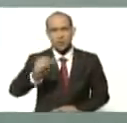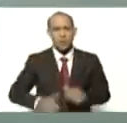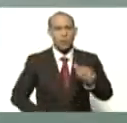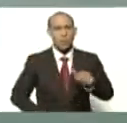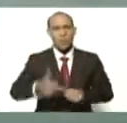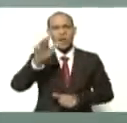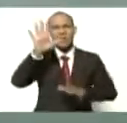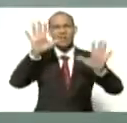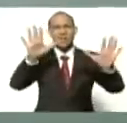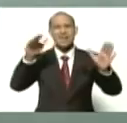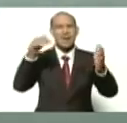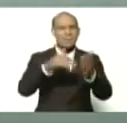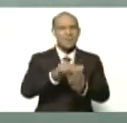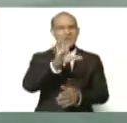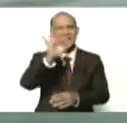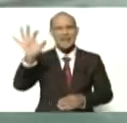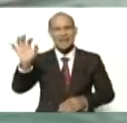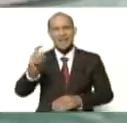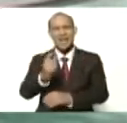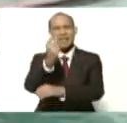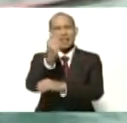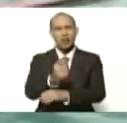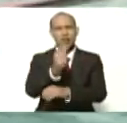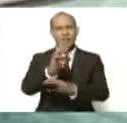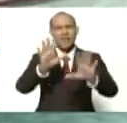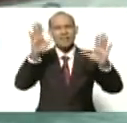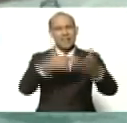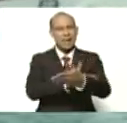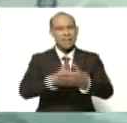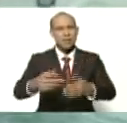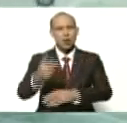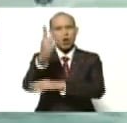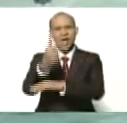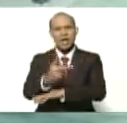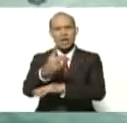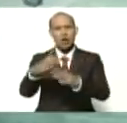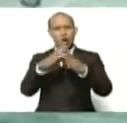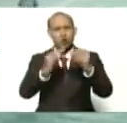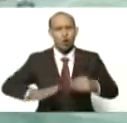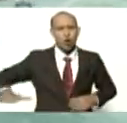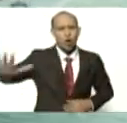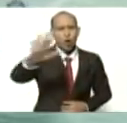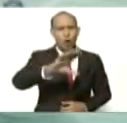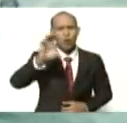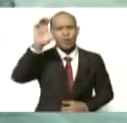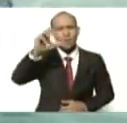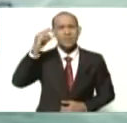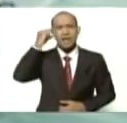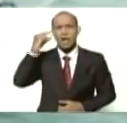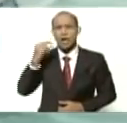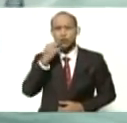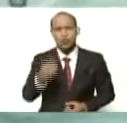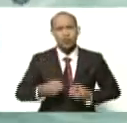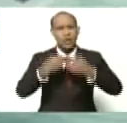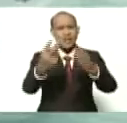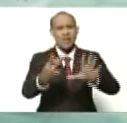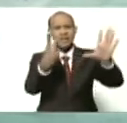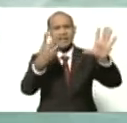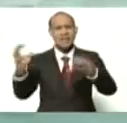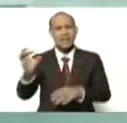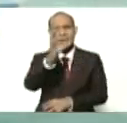10 millones de kilos estamos hablando para todo el país y sucre aportará más del 70 por ciento